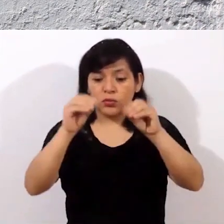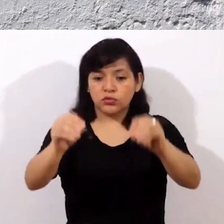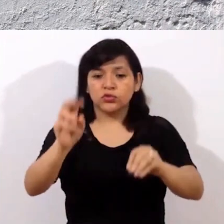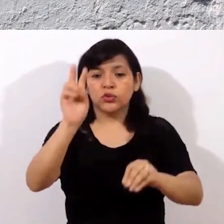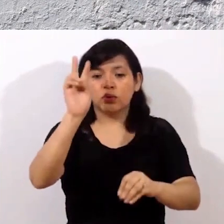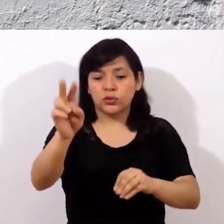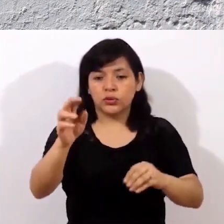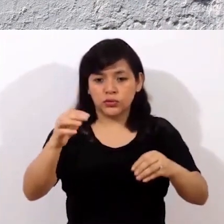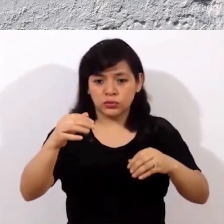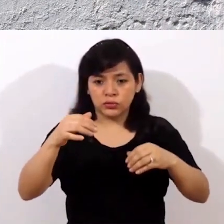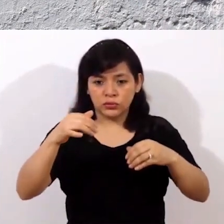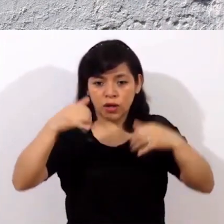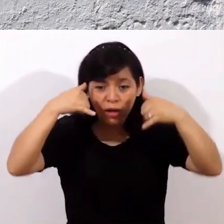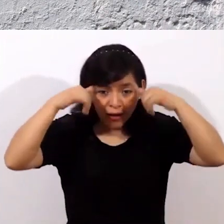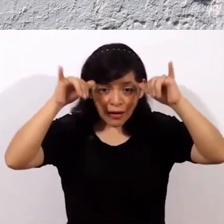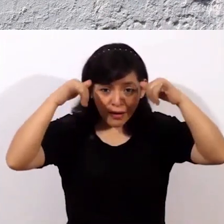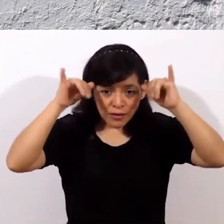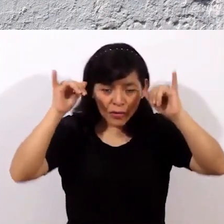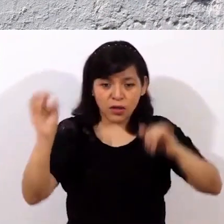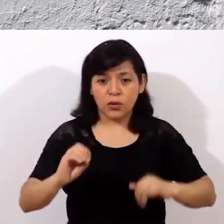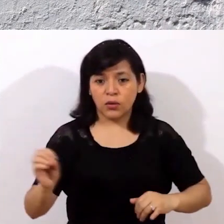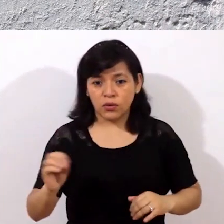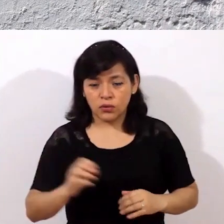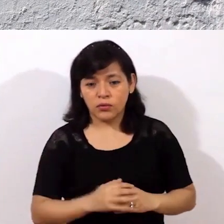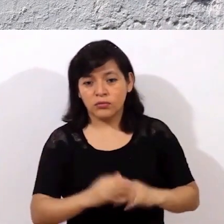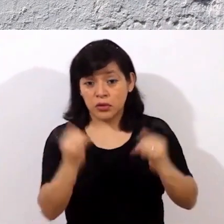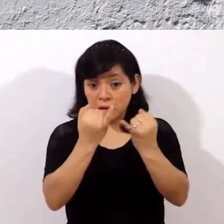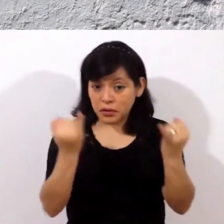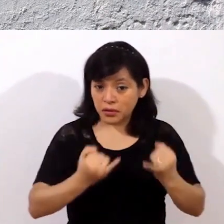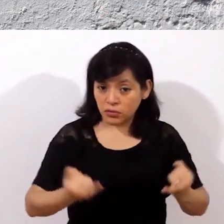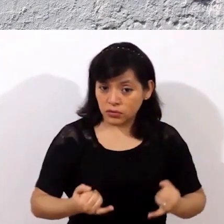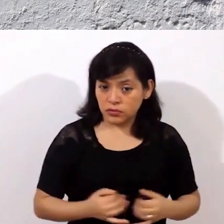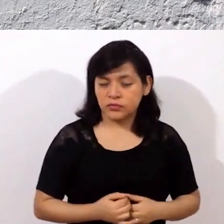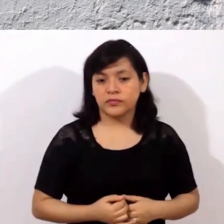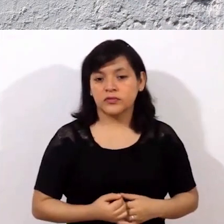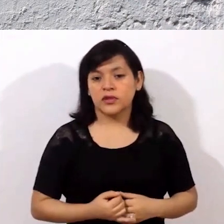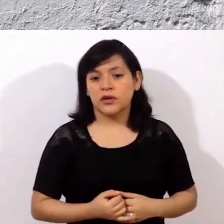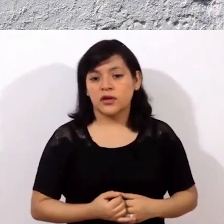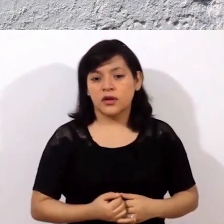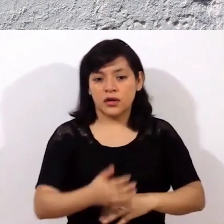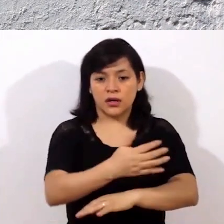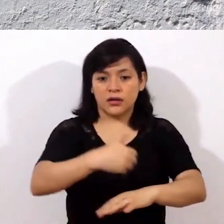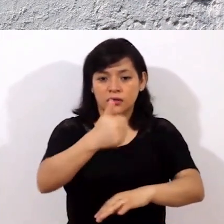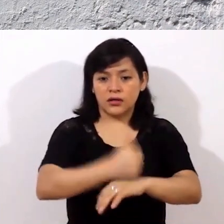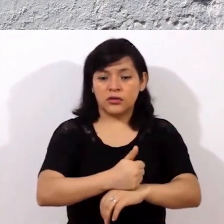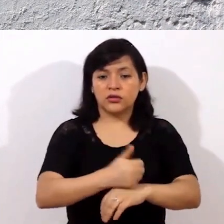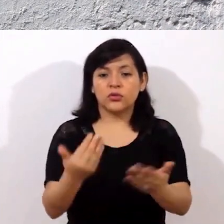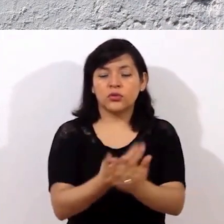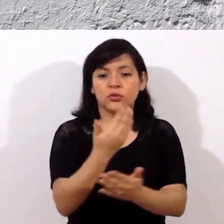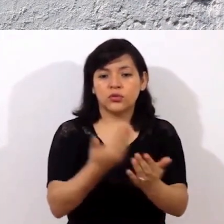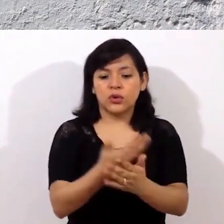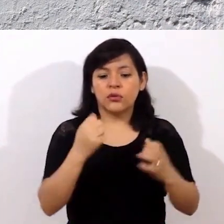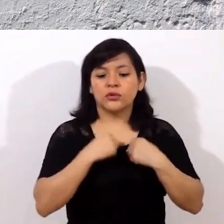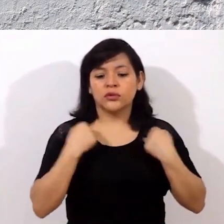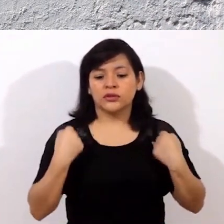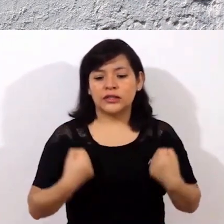Él instauró todo un sistema religioso de culto, estableció un nuevo sacerdocio, un sistema litúrgico completamente